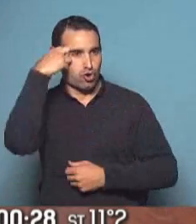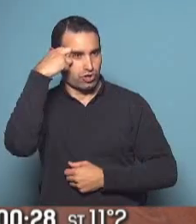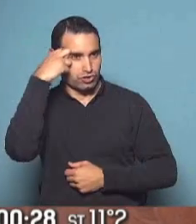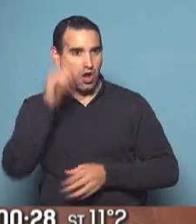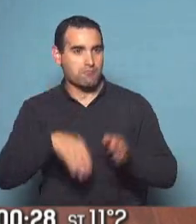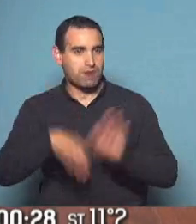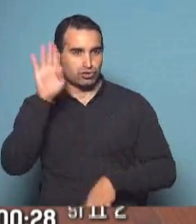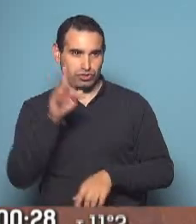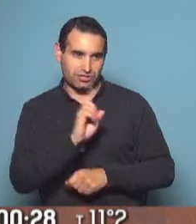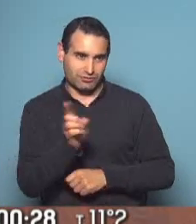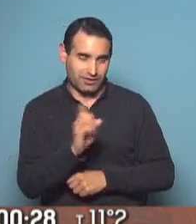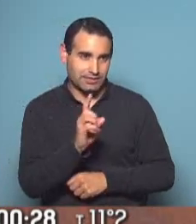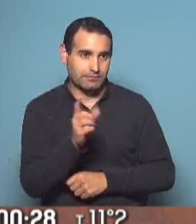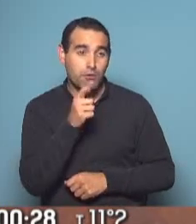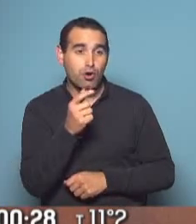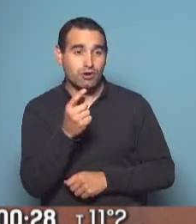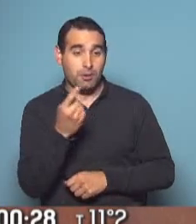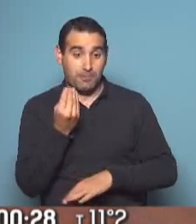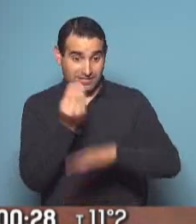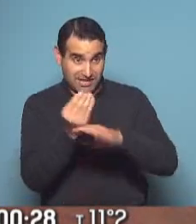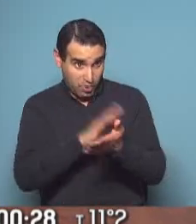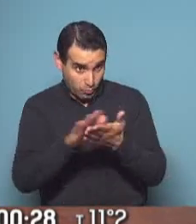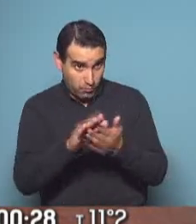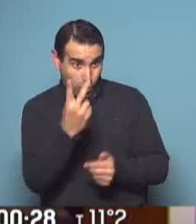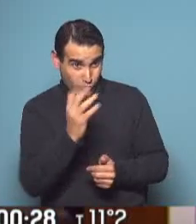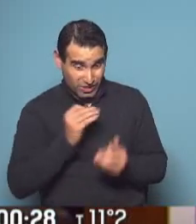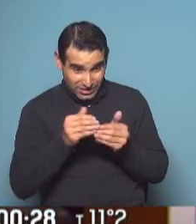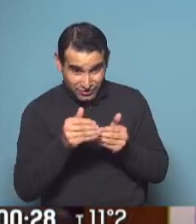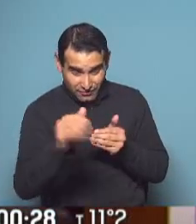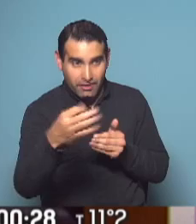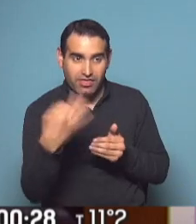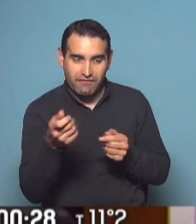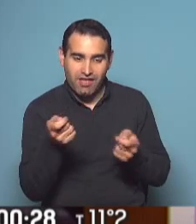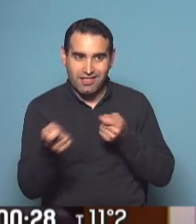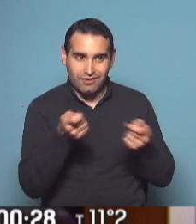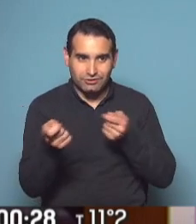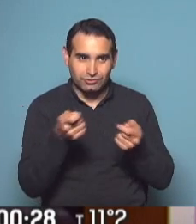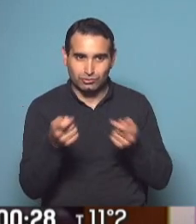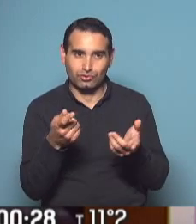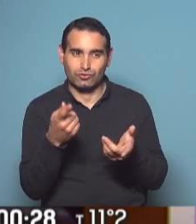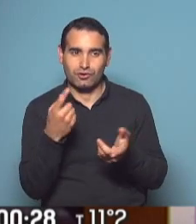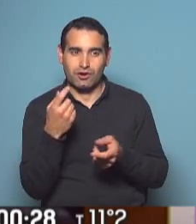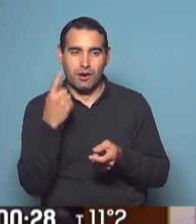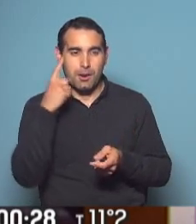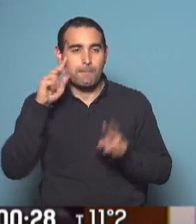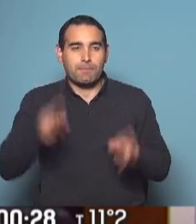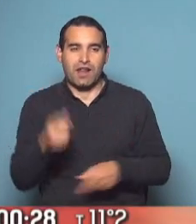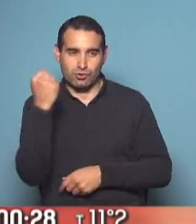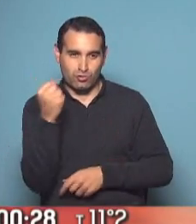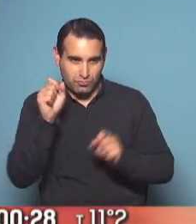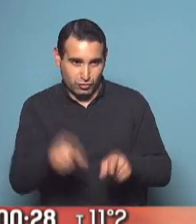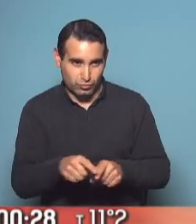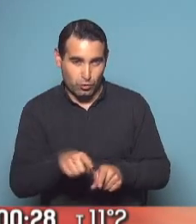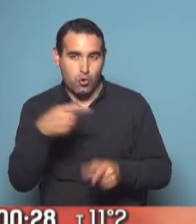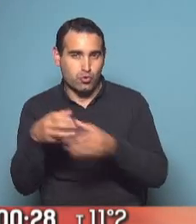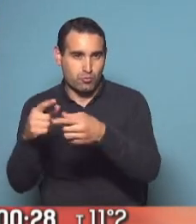próximo presidente, por lo menos los primeros 2 años de gestión, va a tener que negociar buena parte de sus políticas con otros sectores. Y por